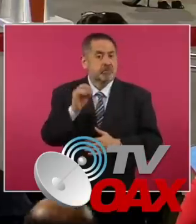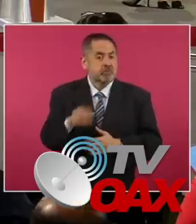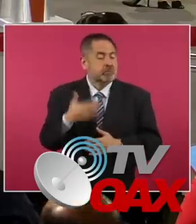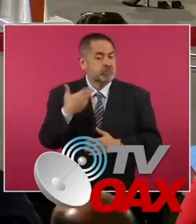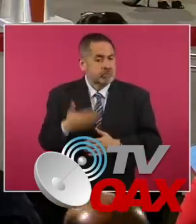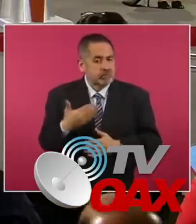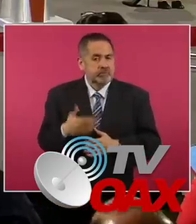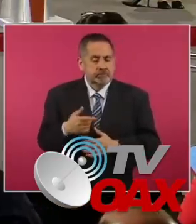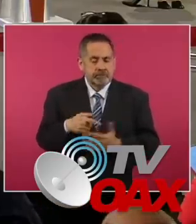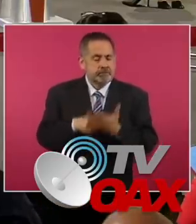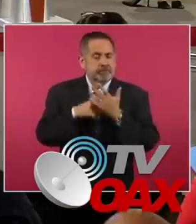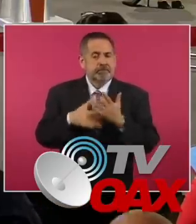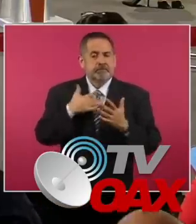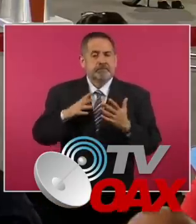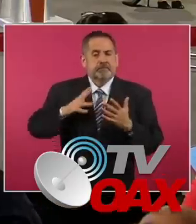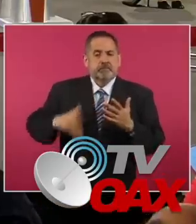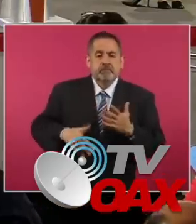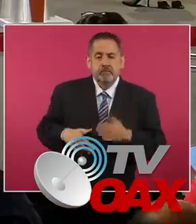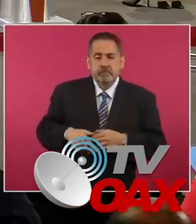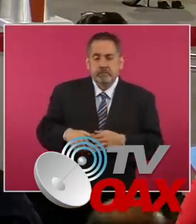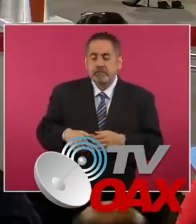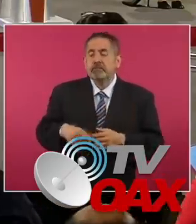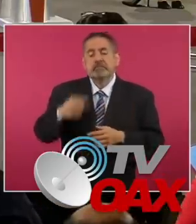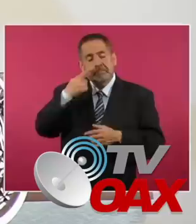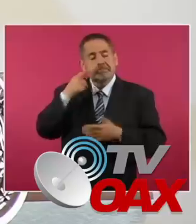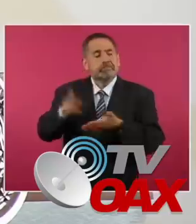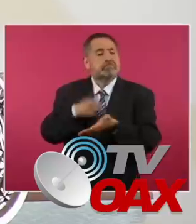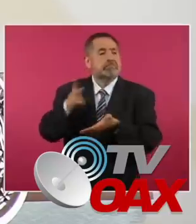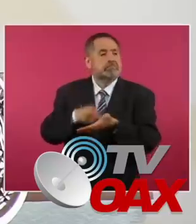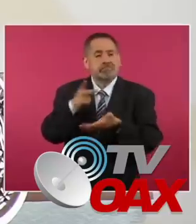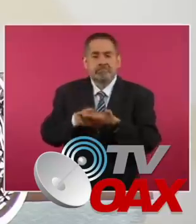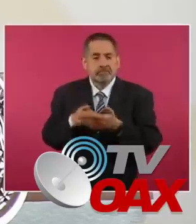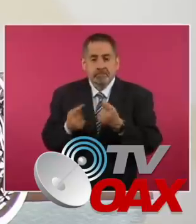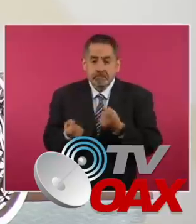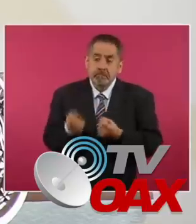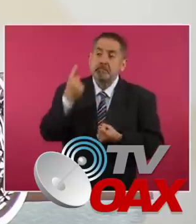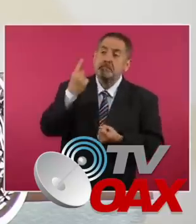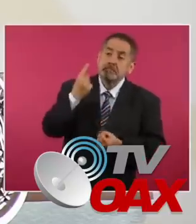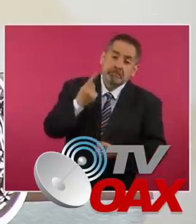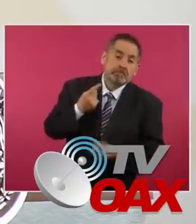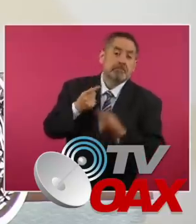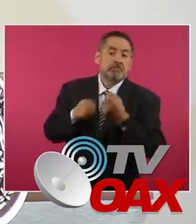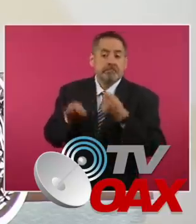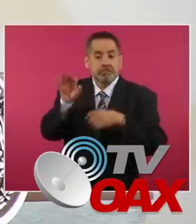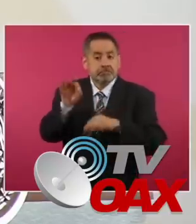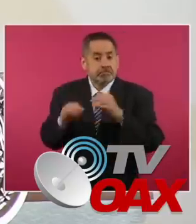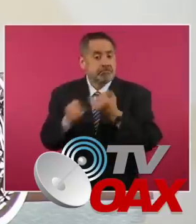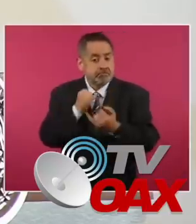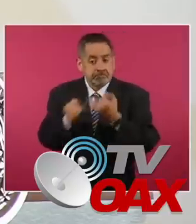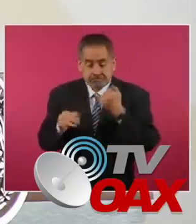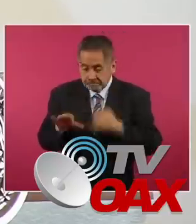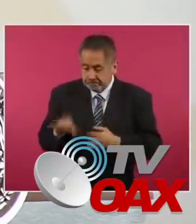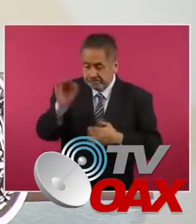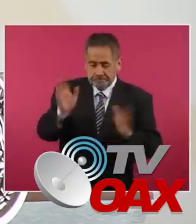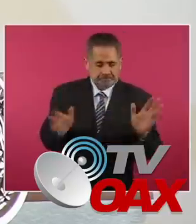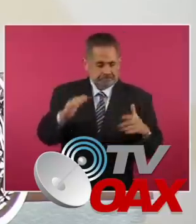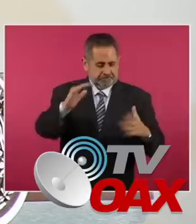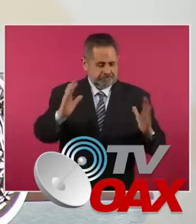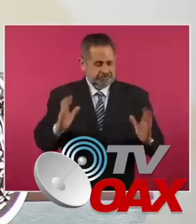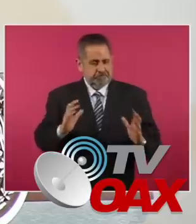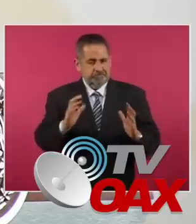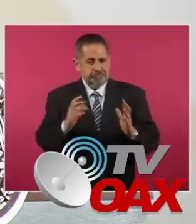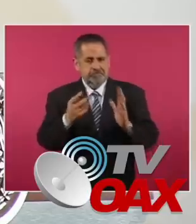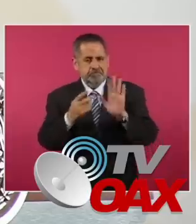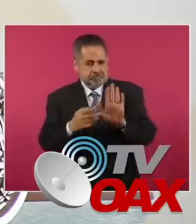nos complace mucho porque no es frecuente encontrar este este tipo de estelas conmemorativas